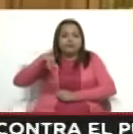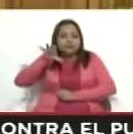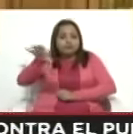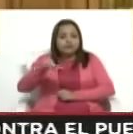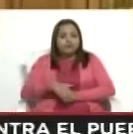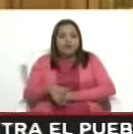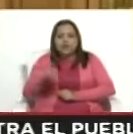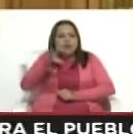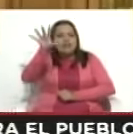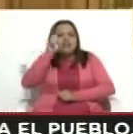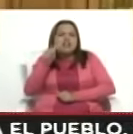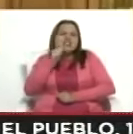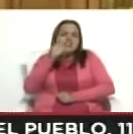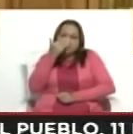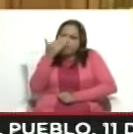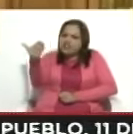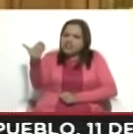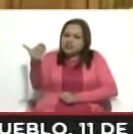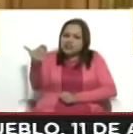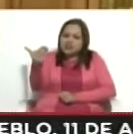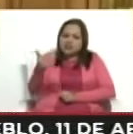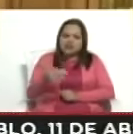entiendan a quién nos estamos enfrentando.